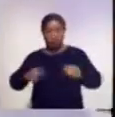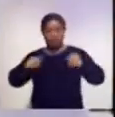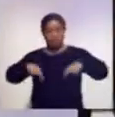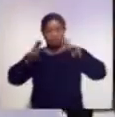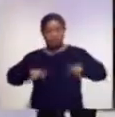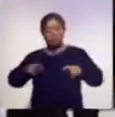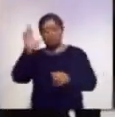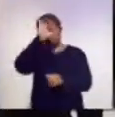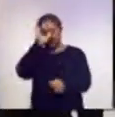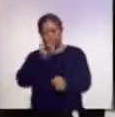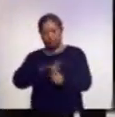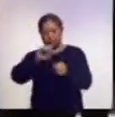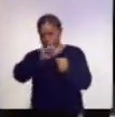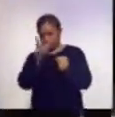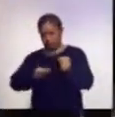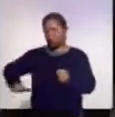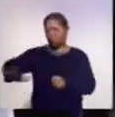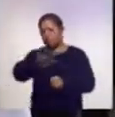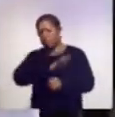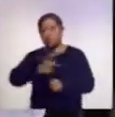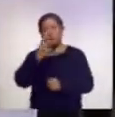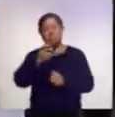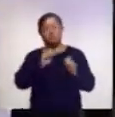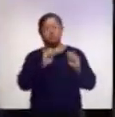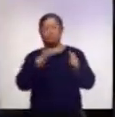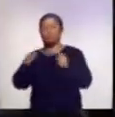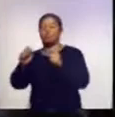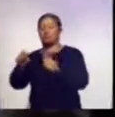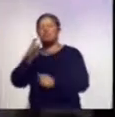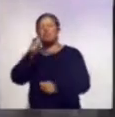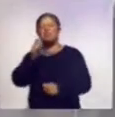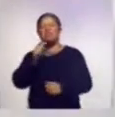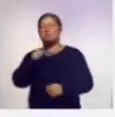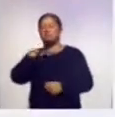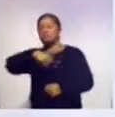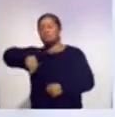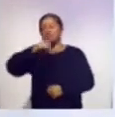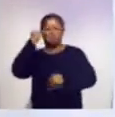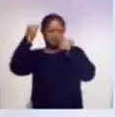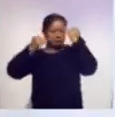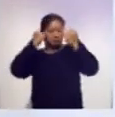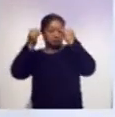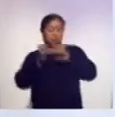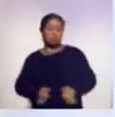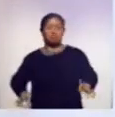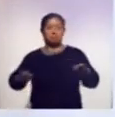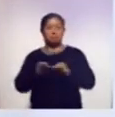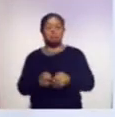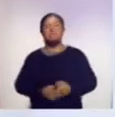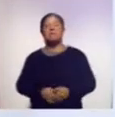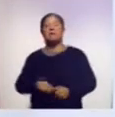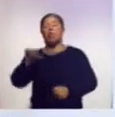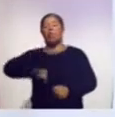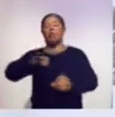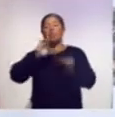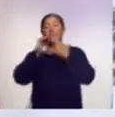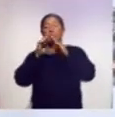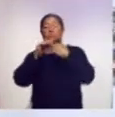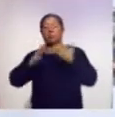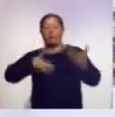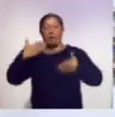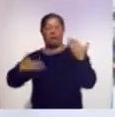estos premios fortalecen el talento y difusión de su importante labor creativa. Es motivo de alegría que aquí en